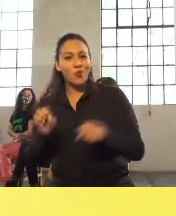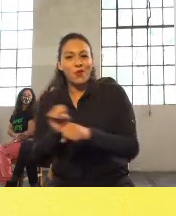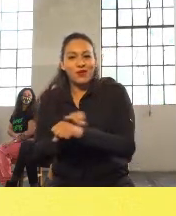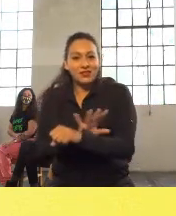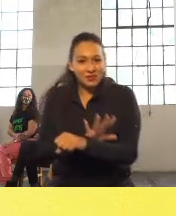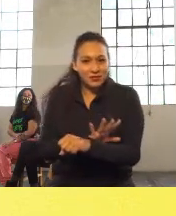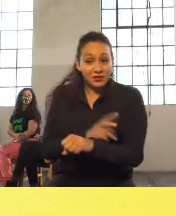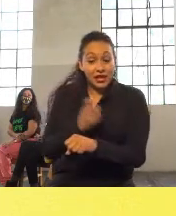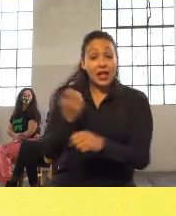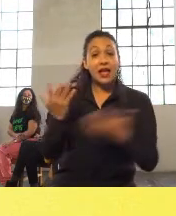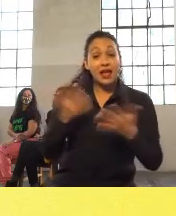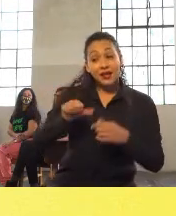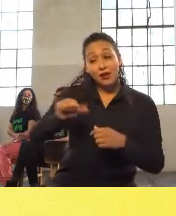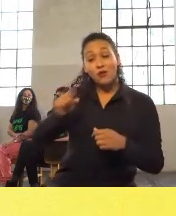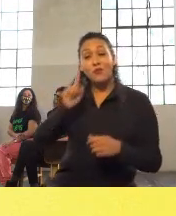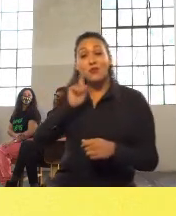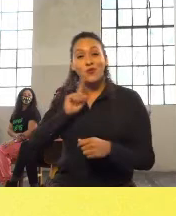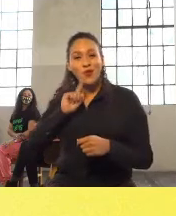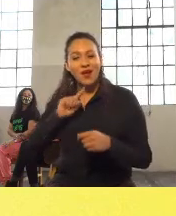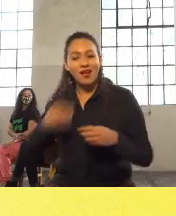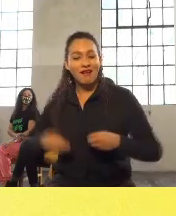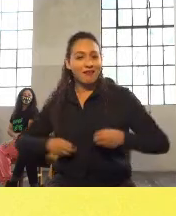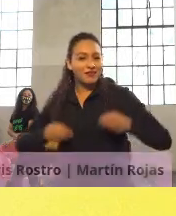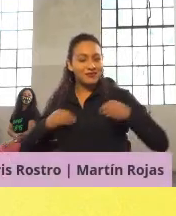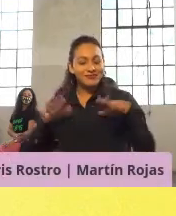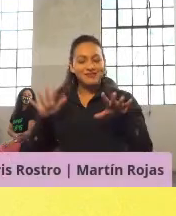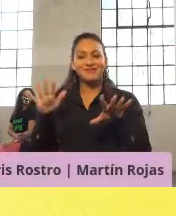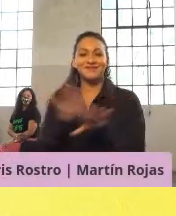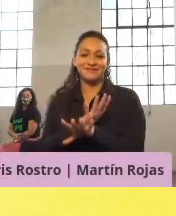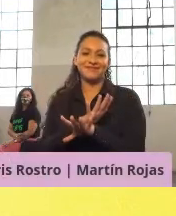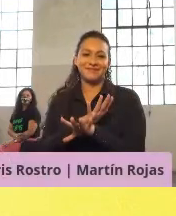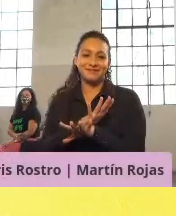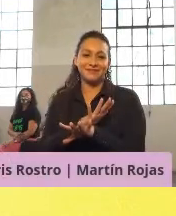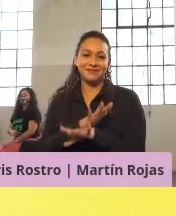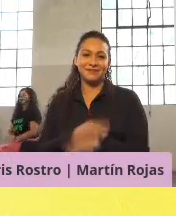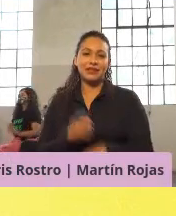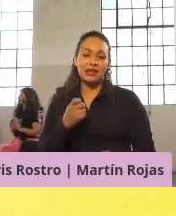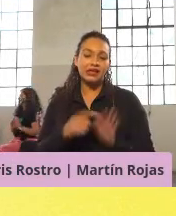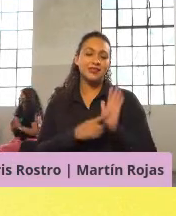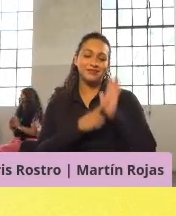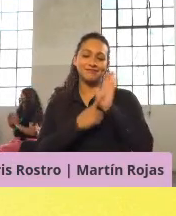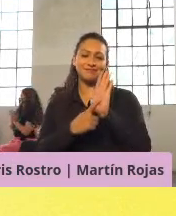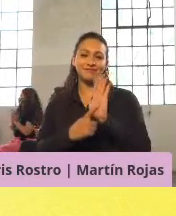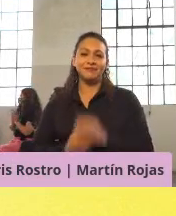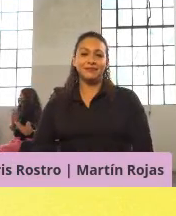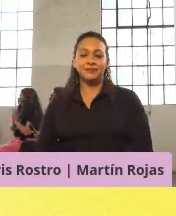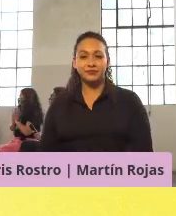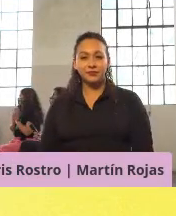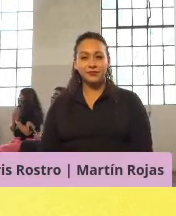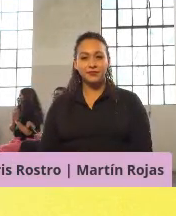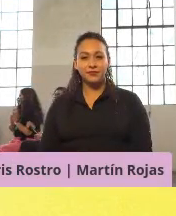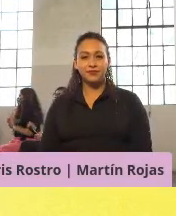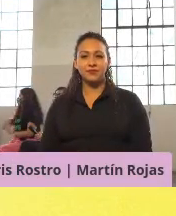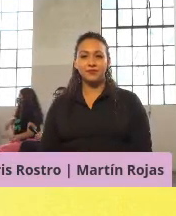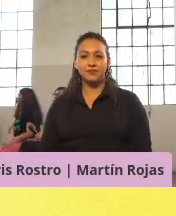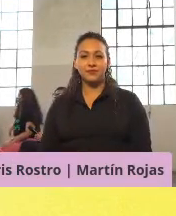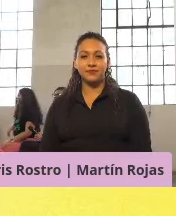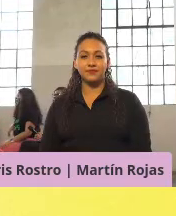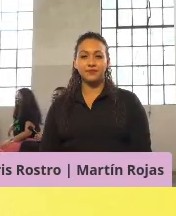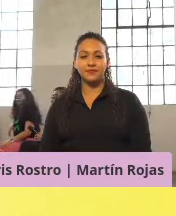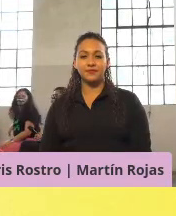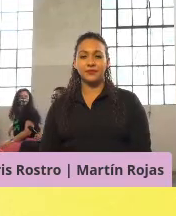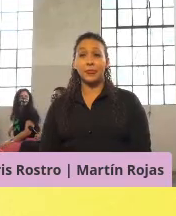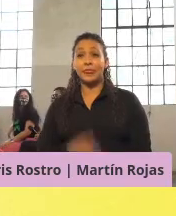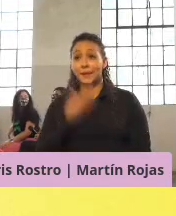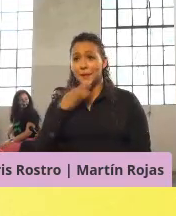y pues creo que por allá va mi visión. Muchas gracias, muy ilustrado. ¿Tenemos